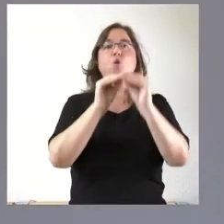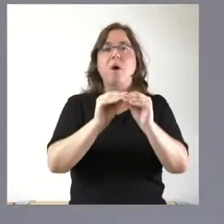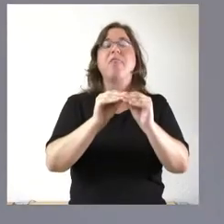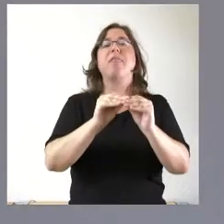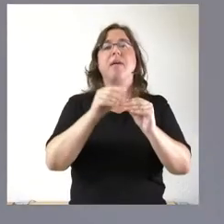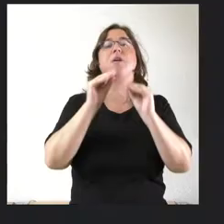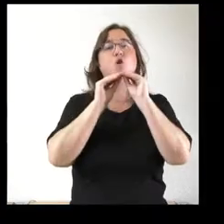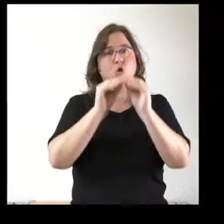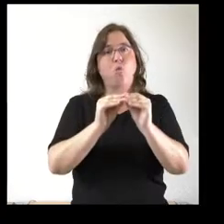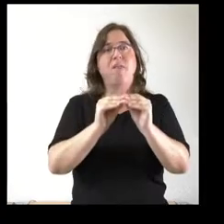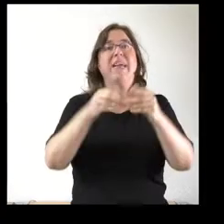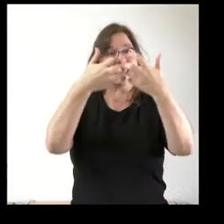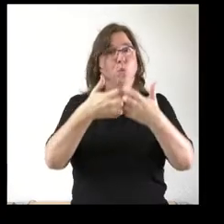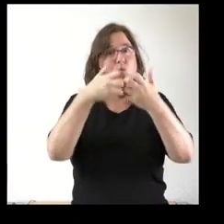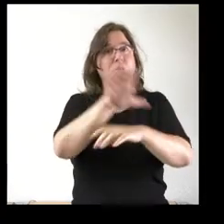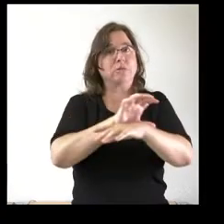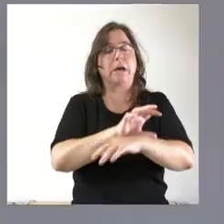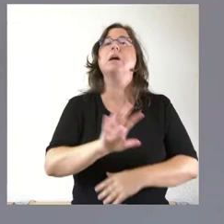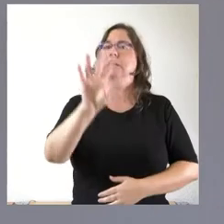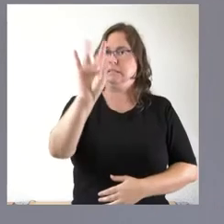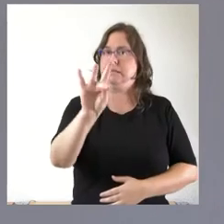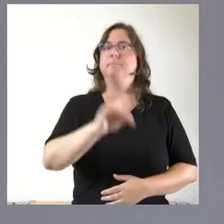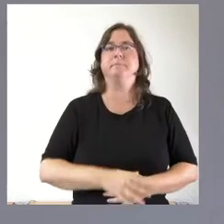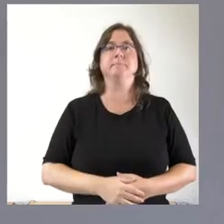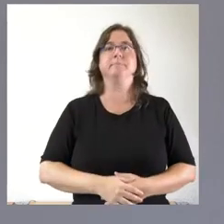efectivamente. Sí, lo va a hacer. Vale.